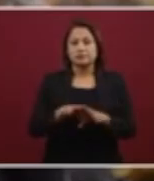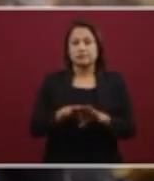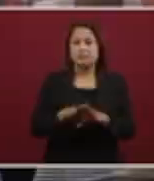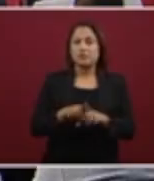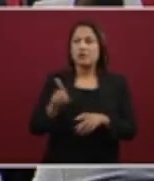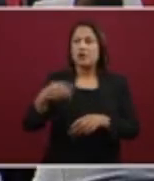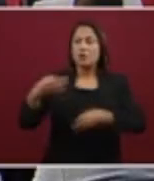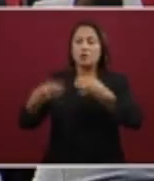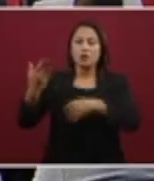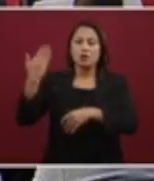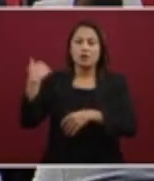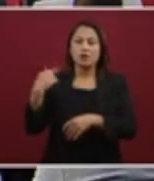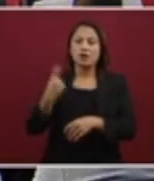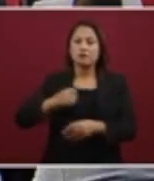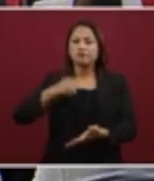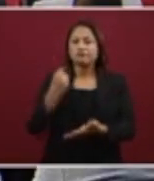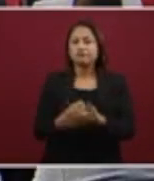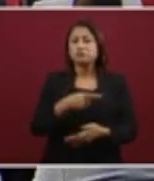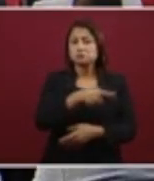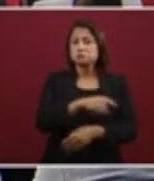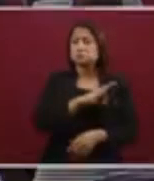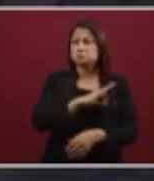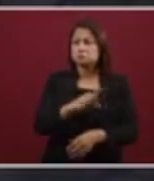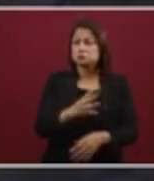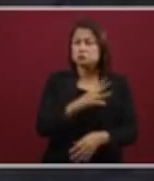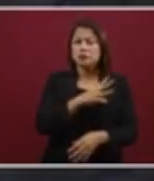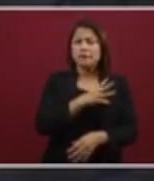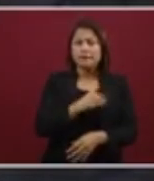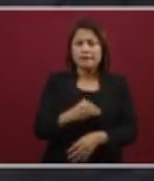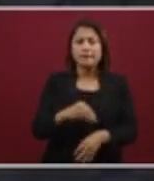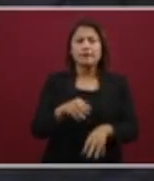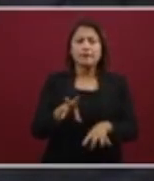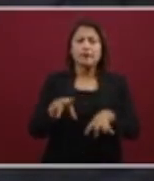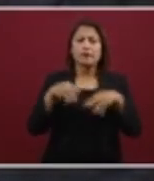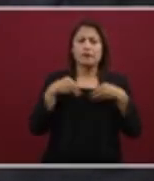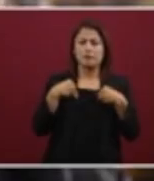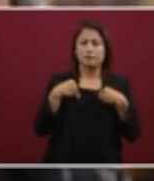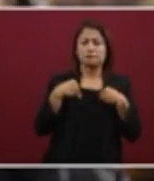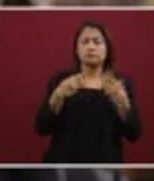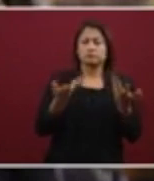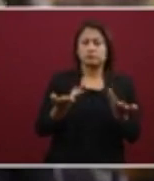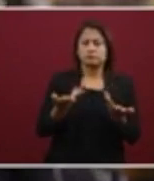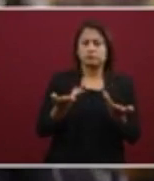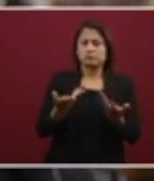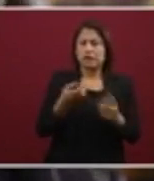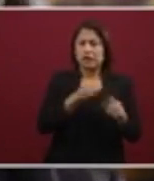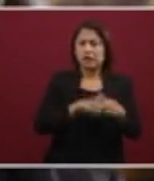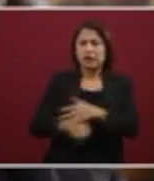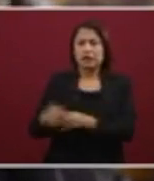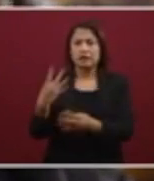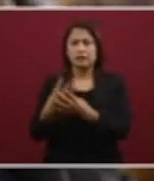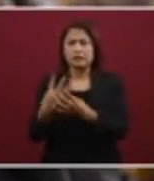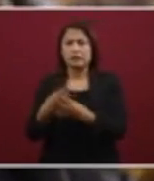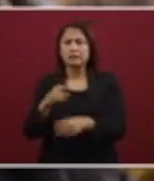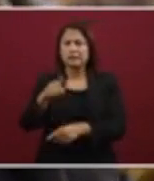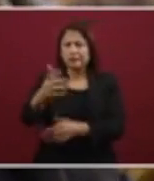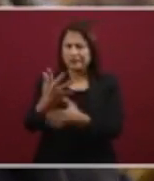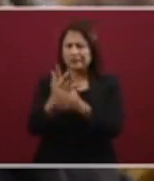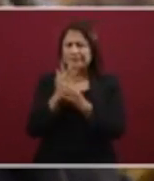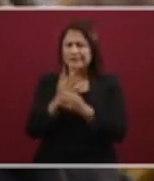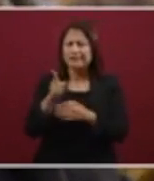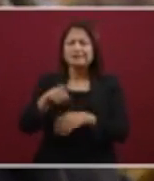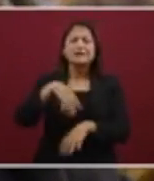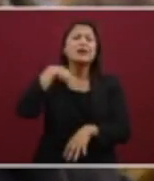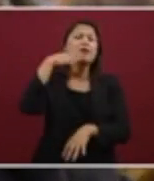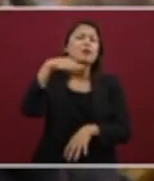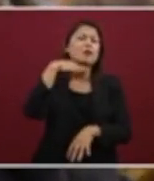Y usted nos ha hablado de que su gobierno no va a permitir la corrupción. Yo le he presentado este caso. ¿Qué opina y